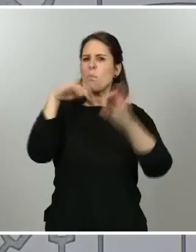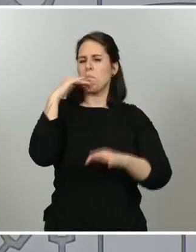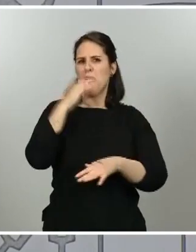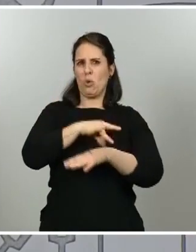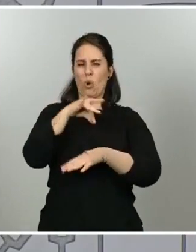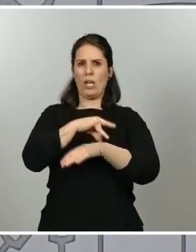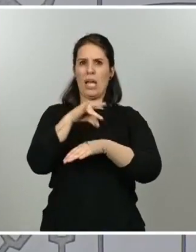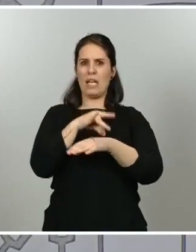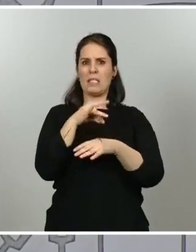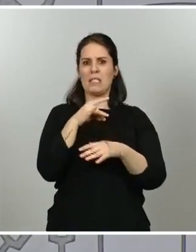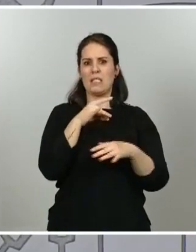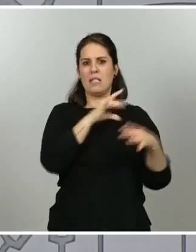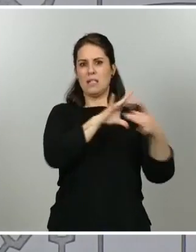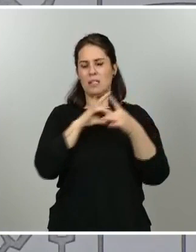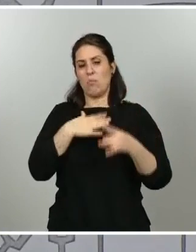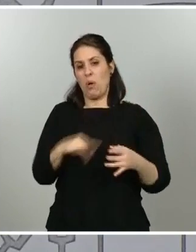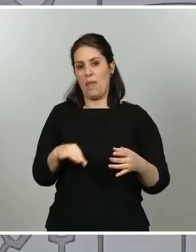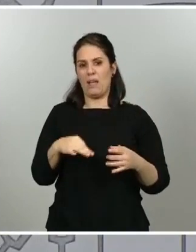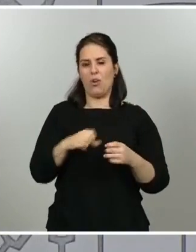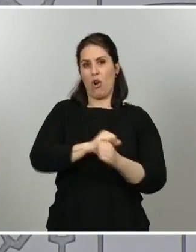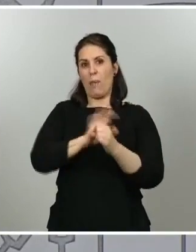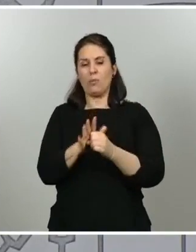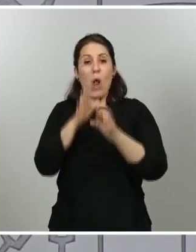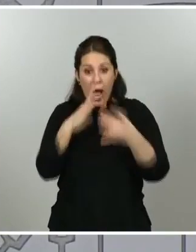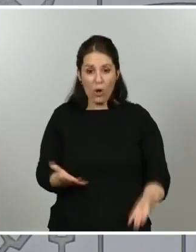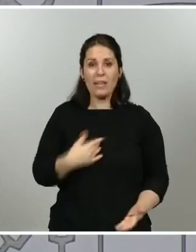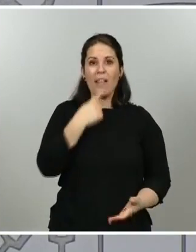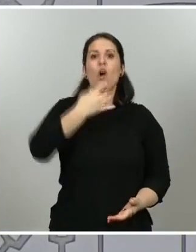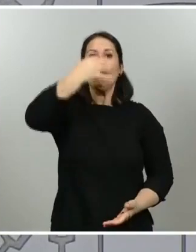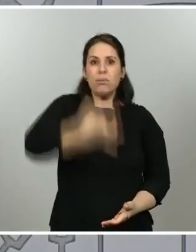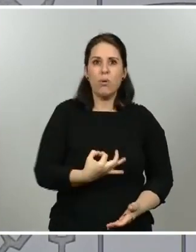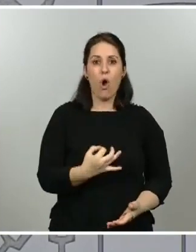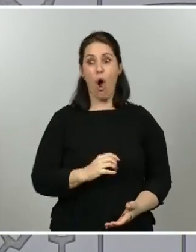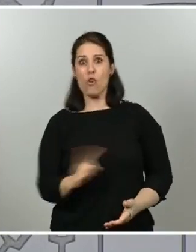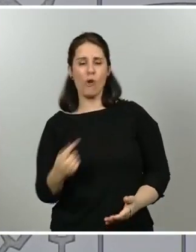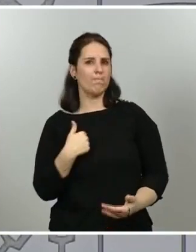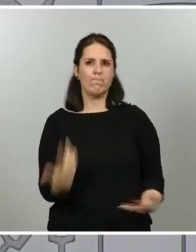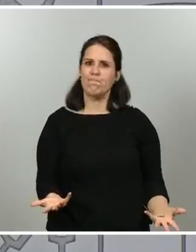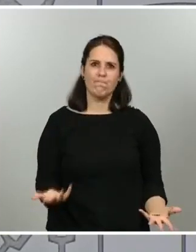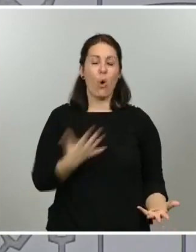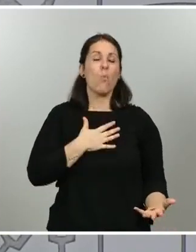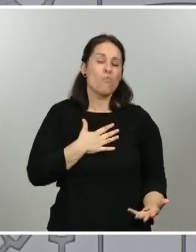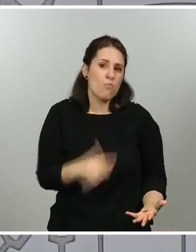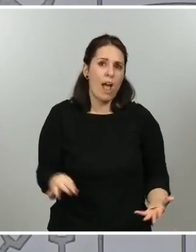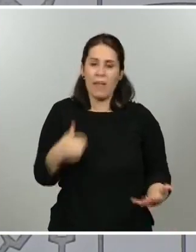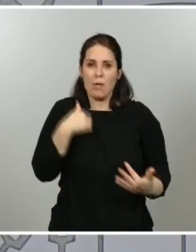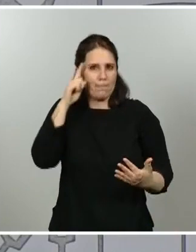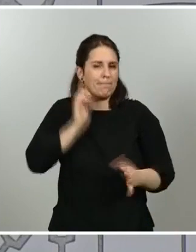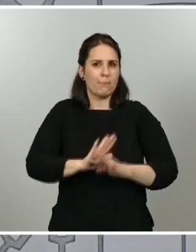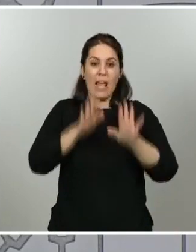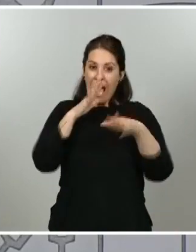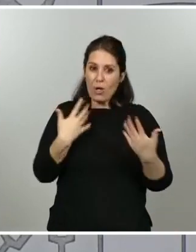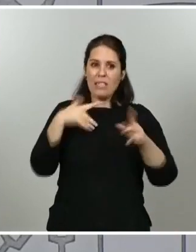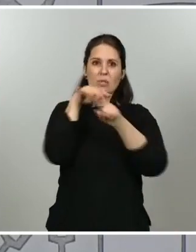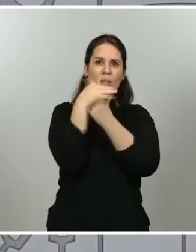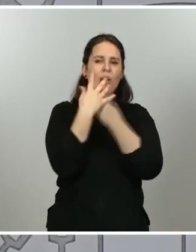la infección por coronavirus. No podemos ahora mismo decir si lo hay o no lo hay. Podría haberlo. Pero estamos en una situación que de nuevo requiere de